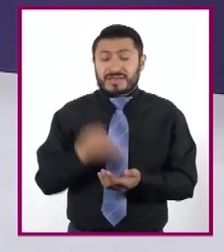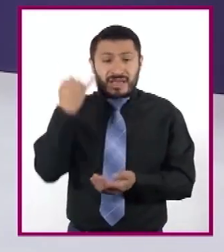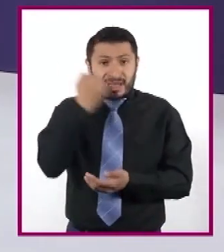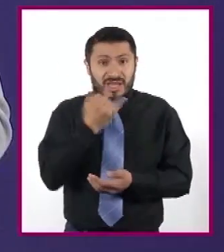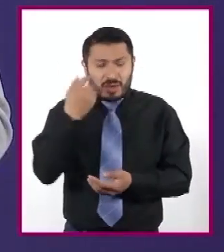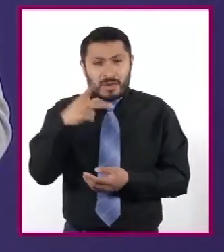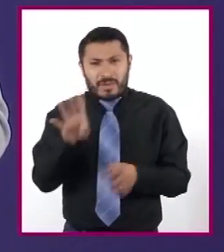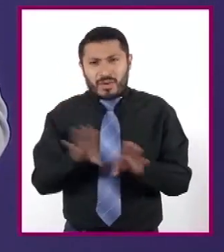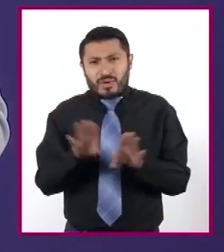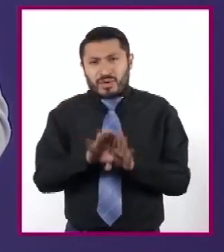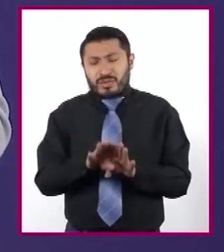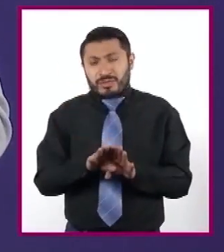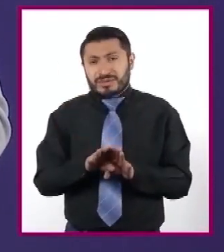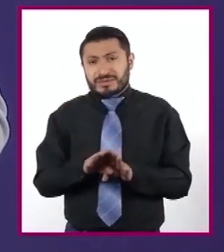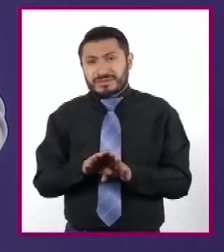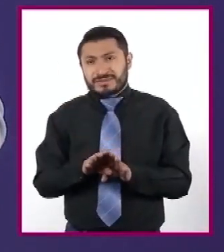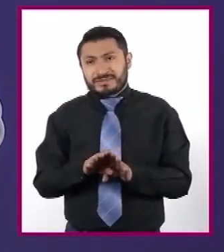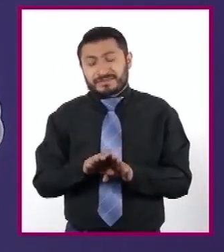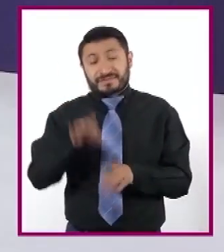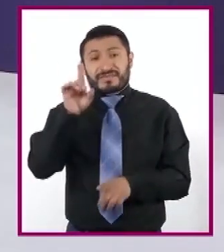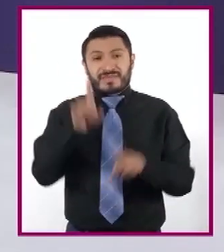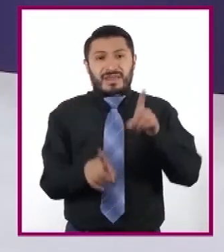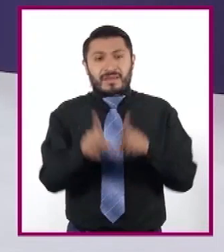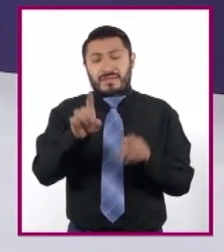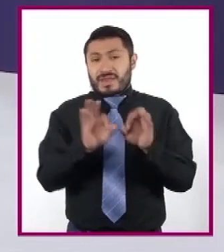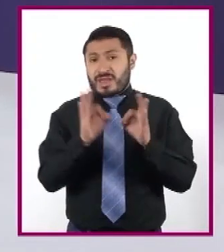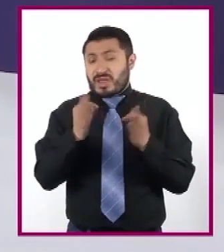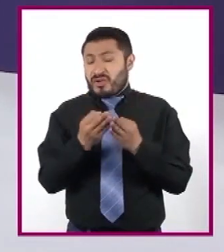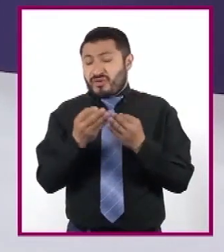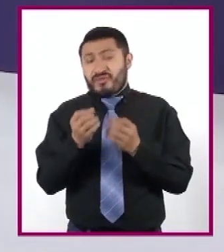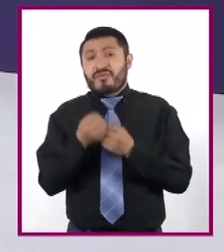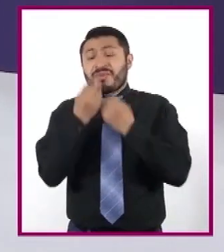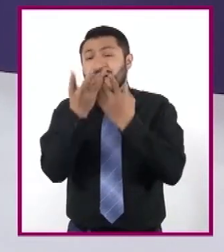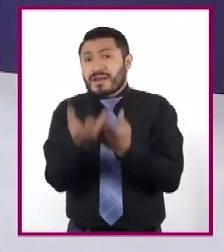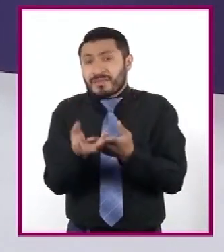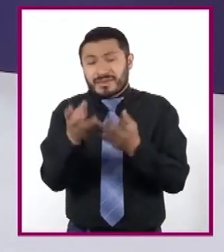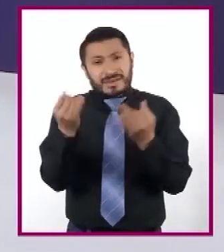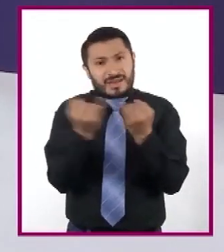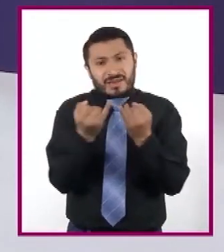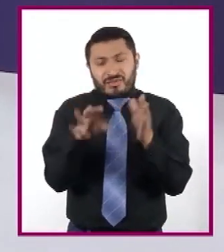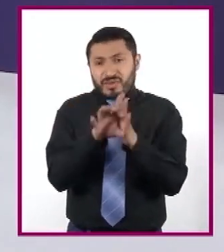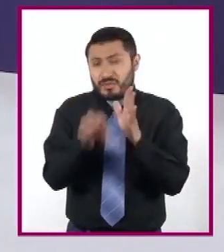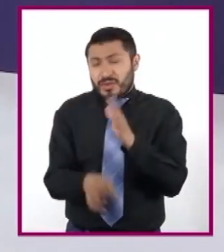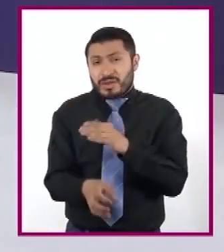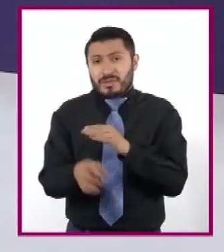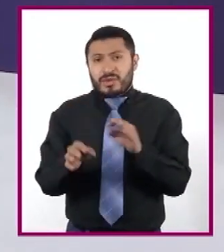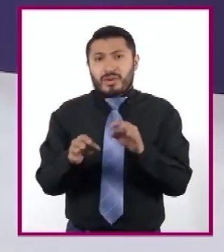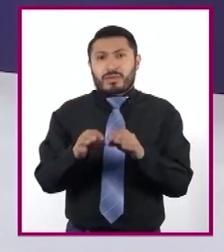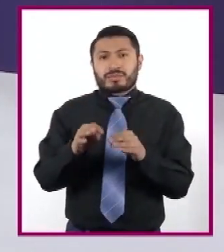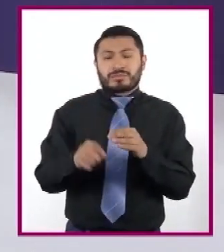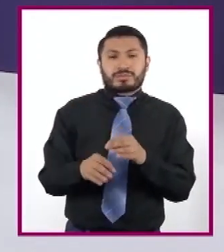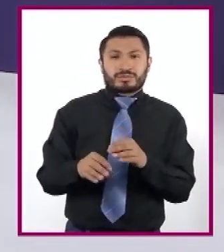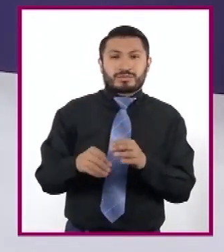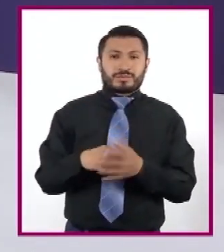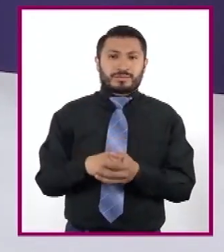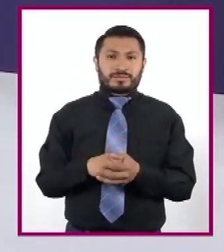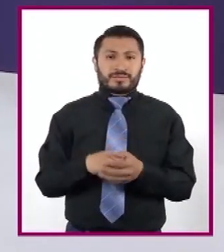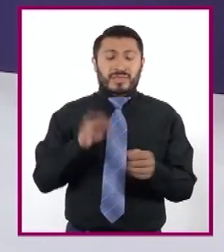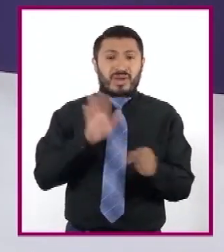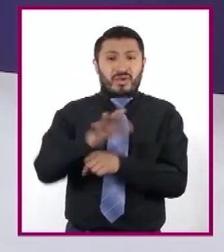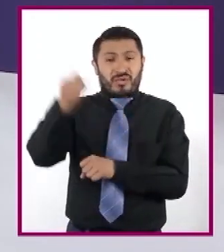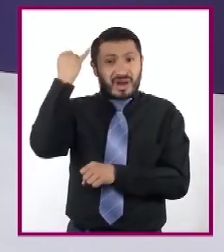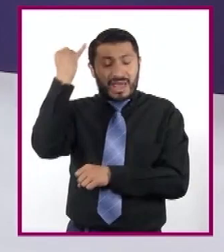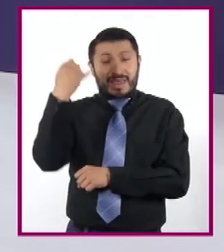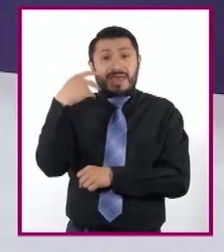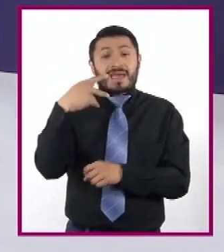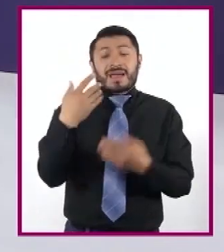más allá de la expresión lingüística. También tienen que ver con toda la percepción que se tiene sobre la cultura de